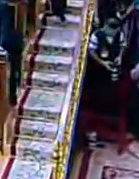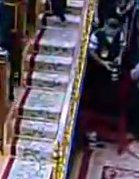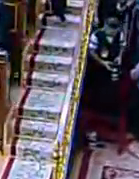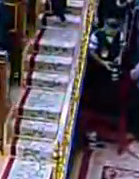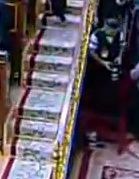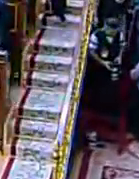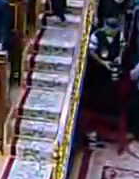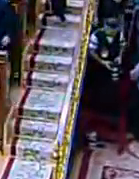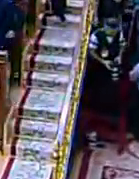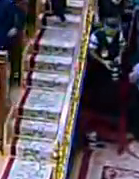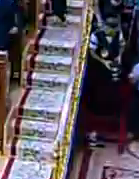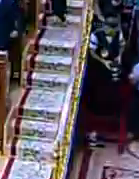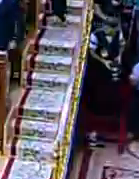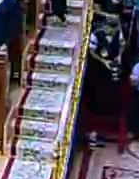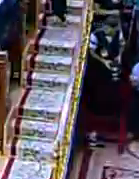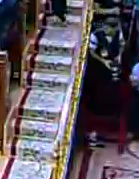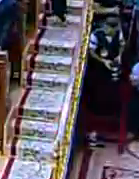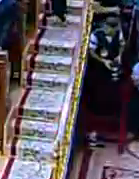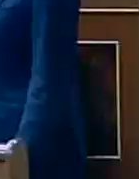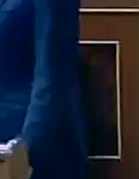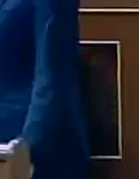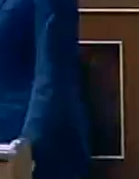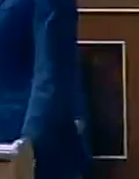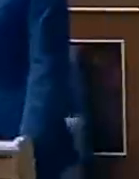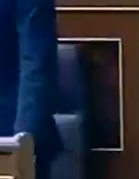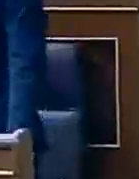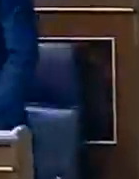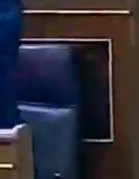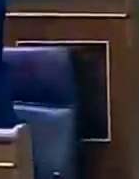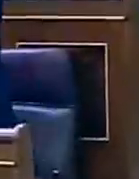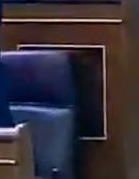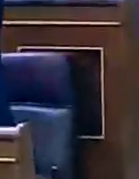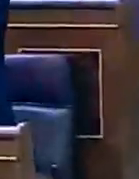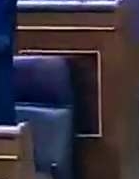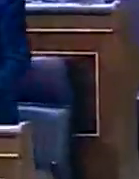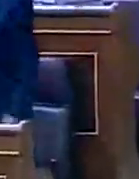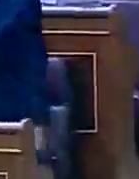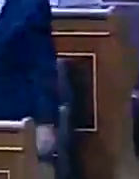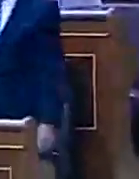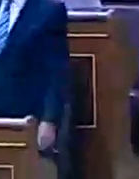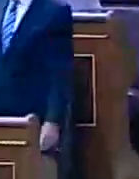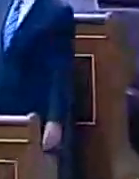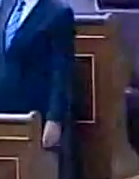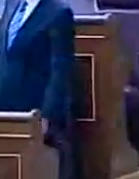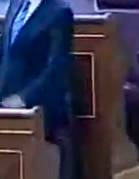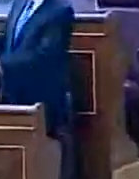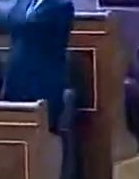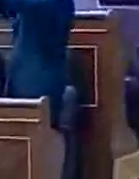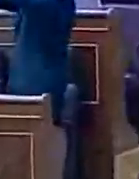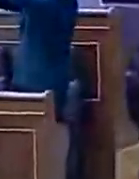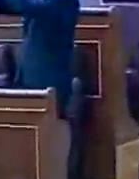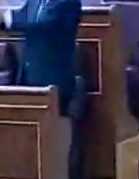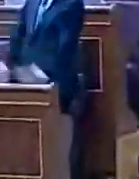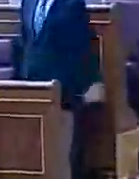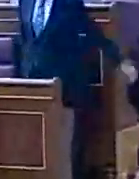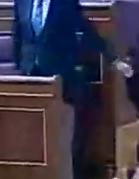Pues de la misma manera, el presidente del Partido Popular terminó antes su primera intervención pidiéndole al presidente del Gobierno que disuelva